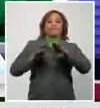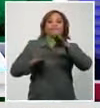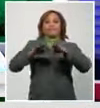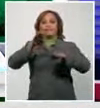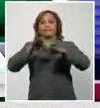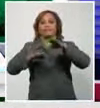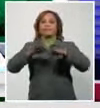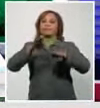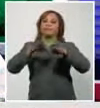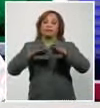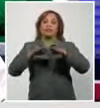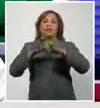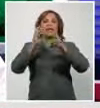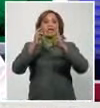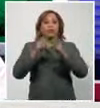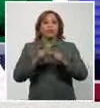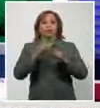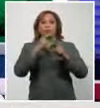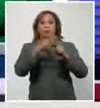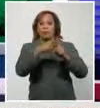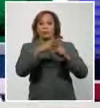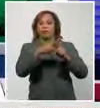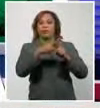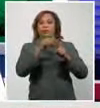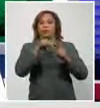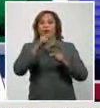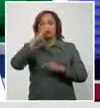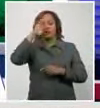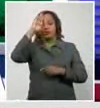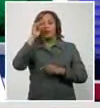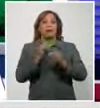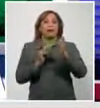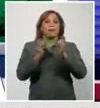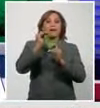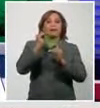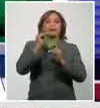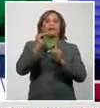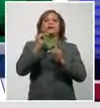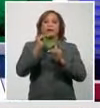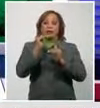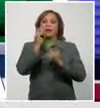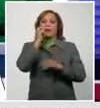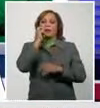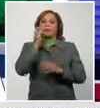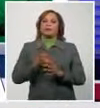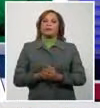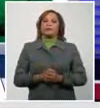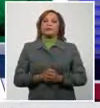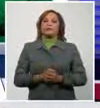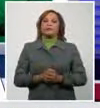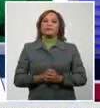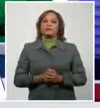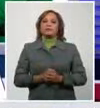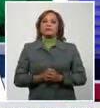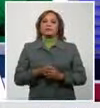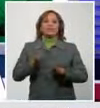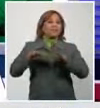que el número de casos en el sexo masculino pues es un tanto mayor, aunque sin grandes